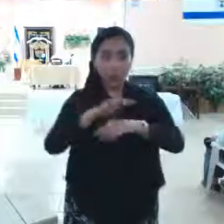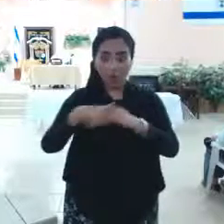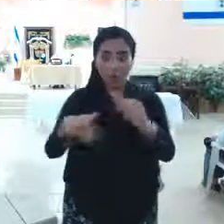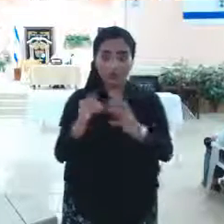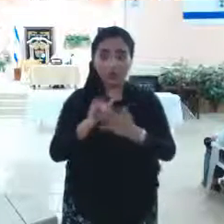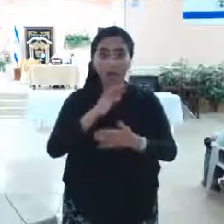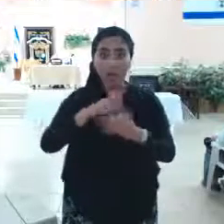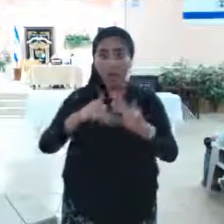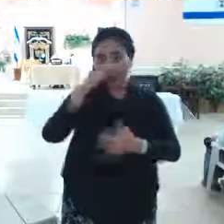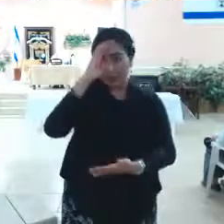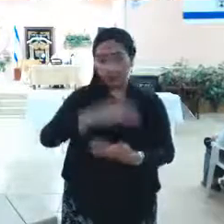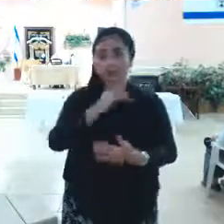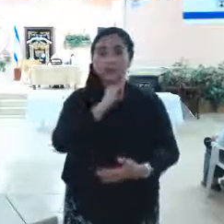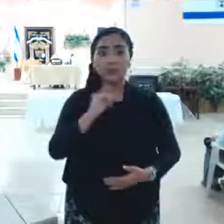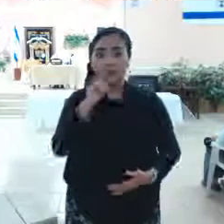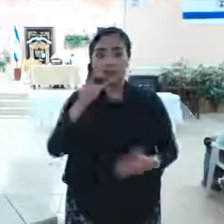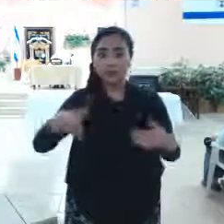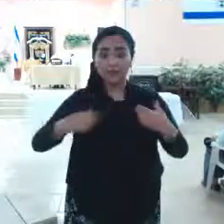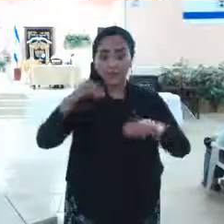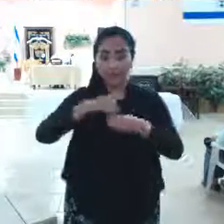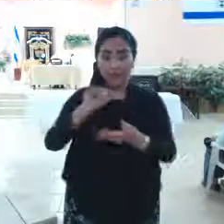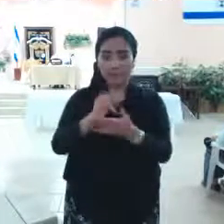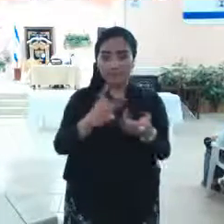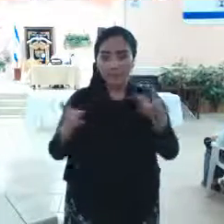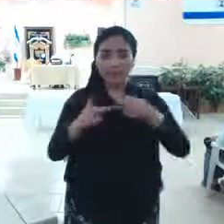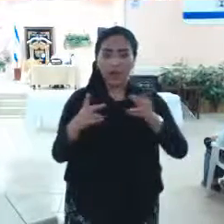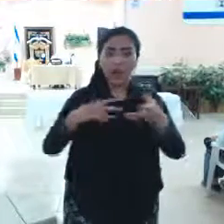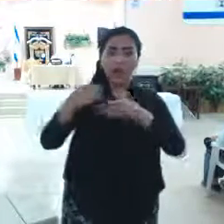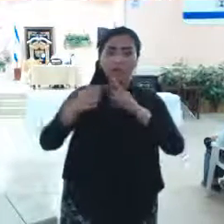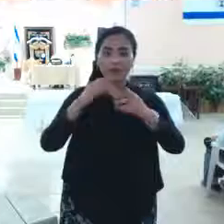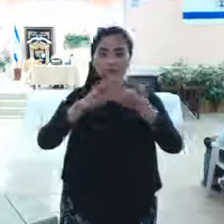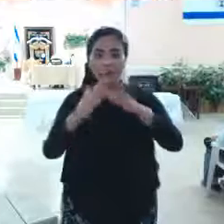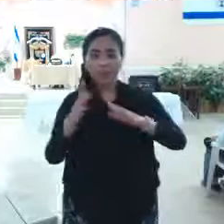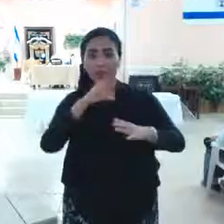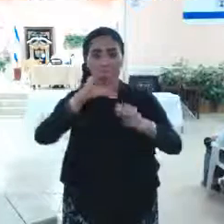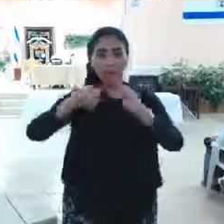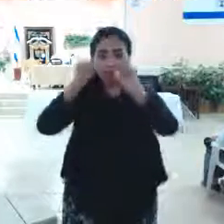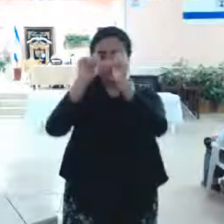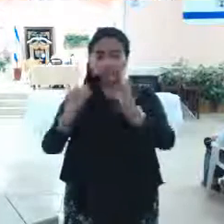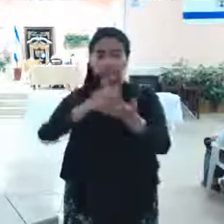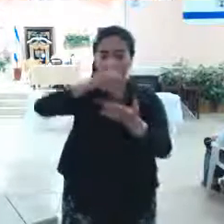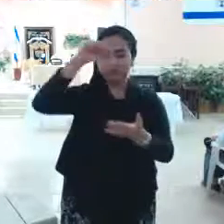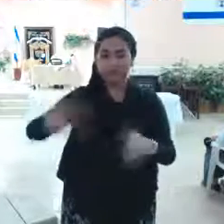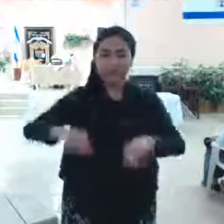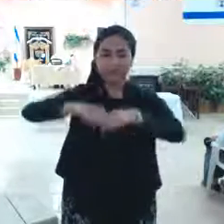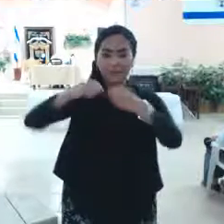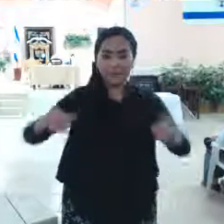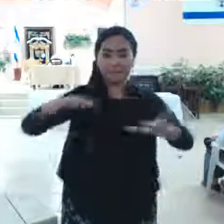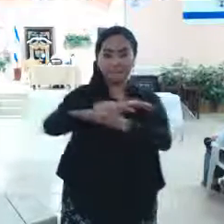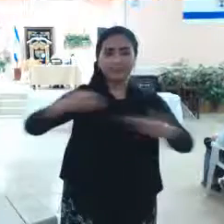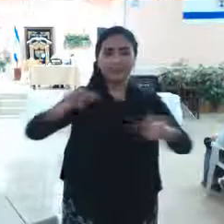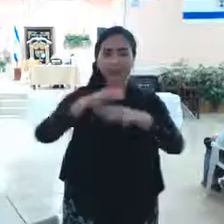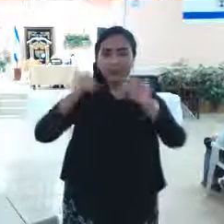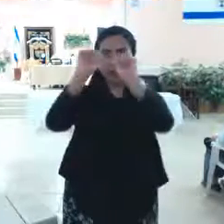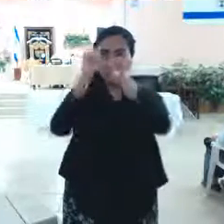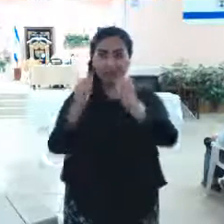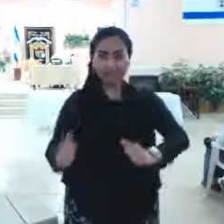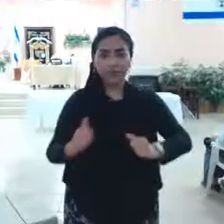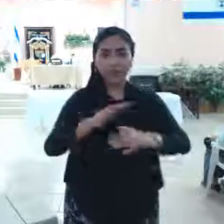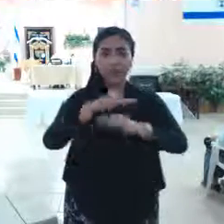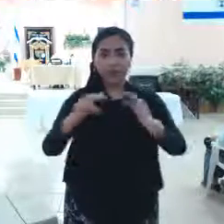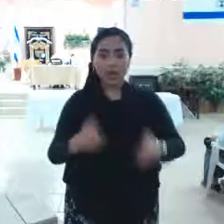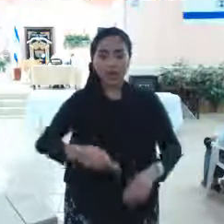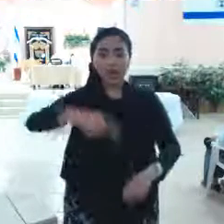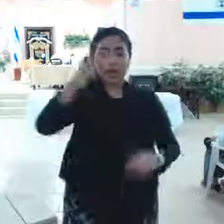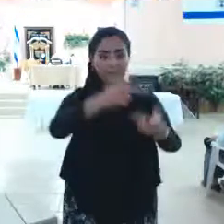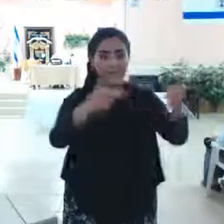cosas, todos los hijos de Israel que habían estado allí salieron por las ciudades de Judá y quebraron las estatuas y destruyeron las imágenes de acera y derribaron los lugares